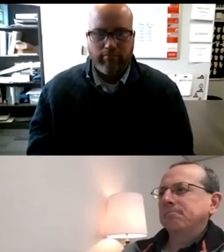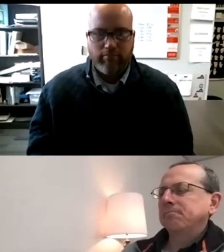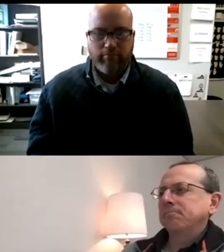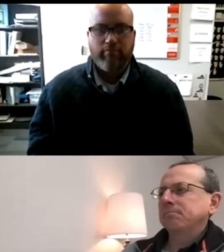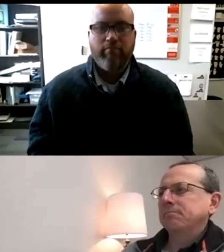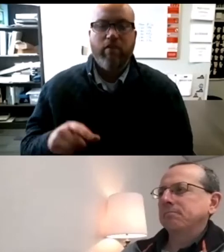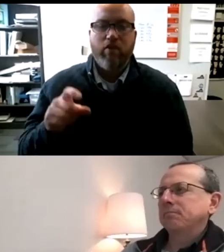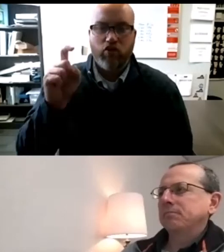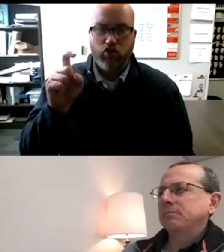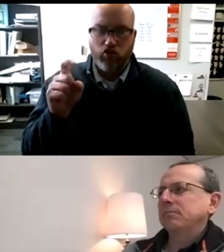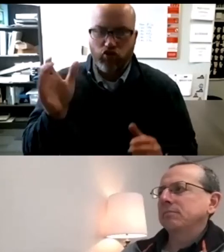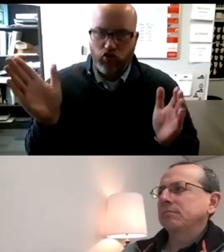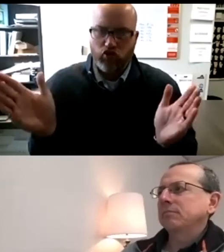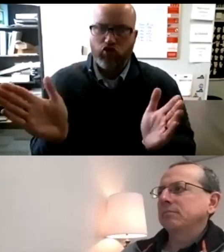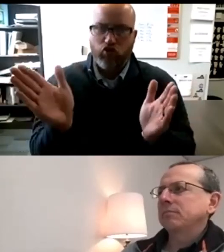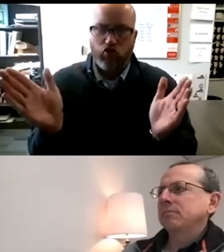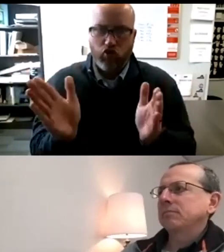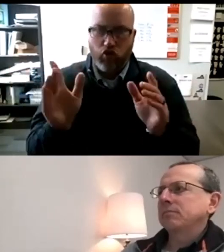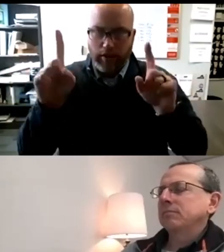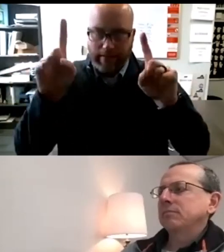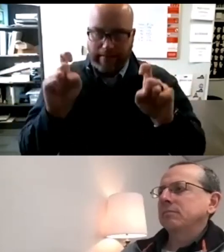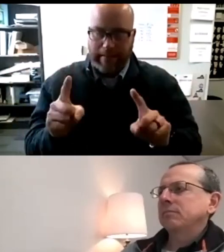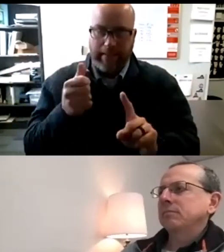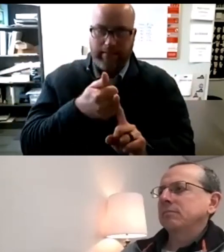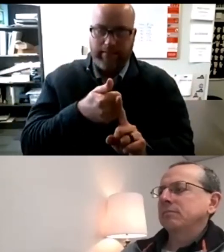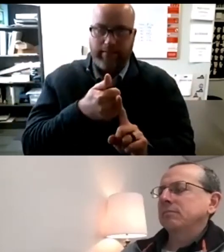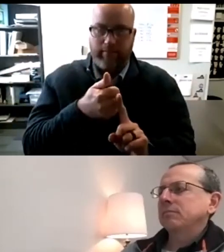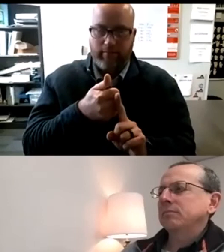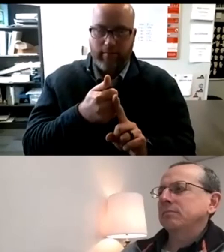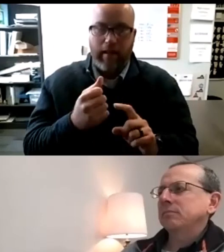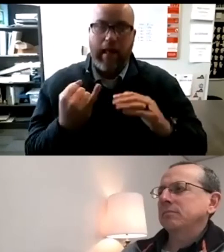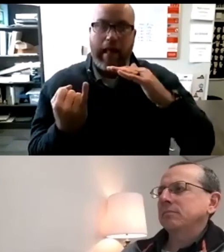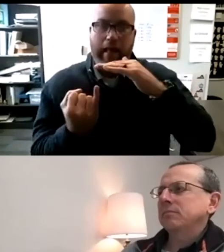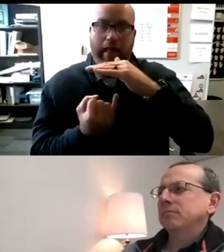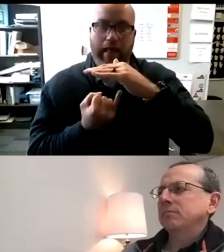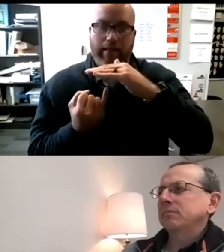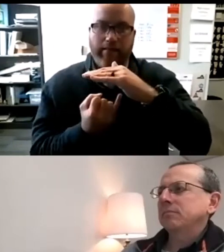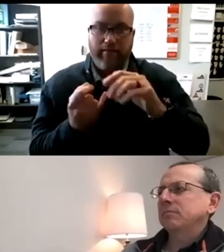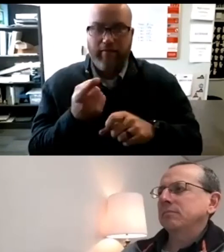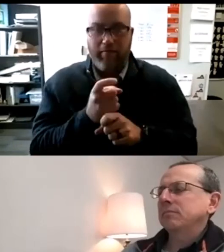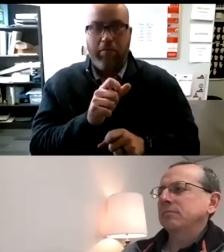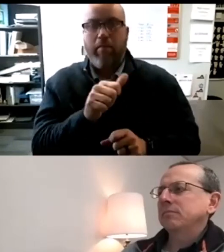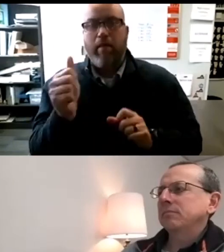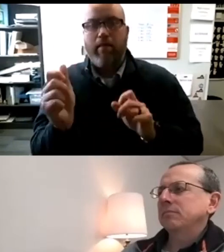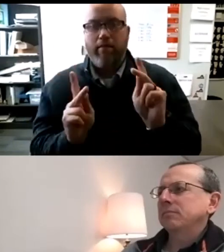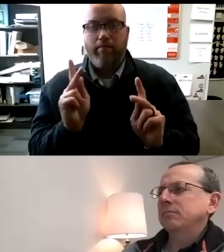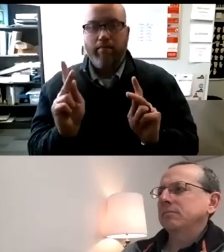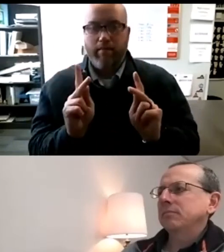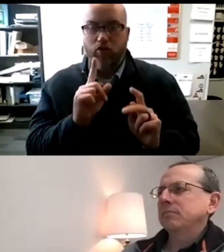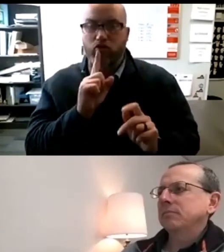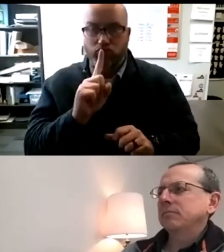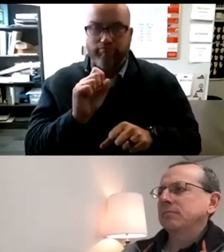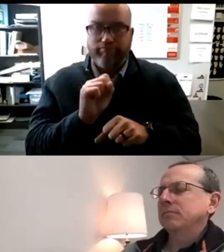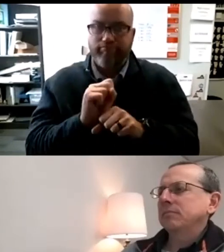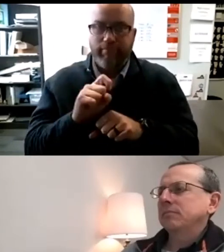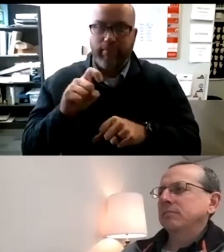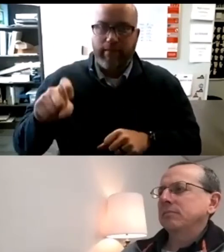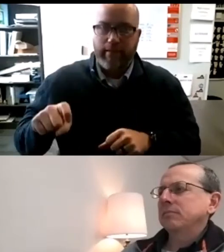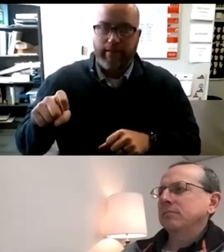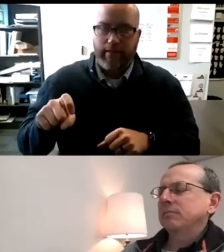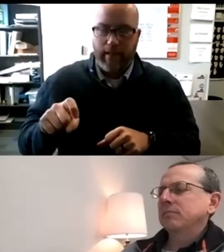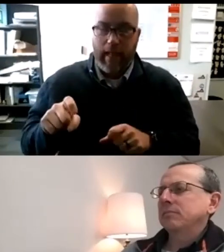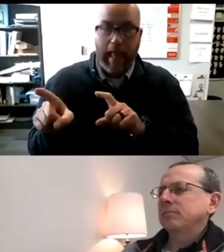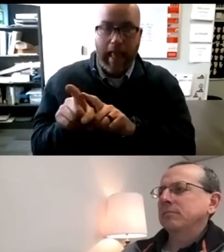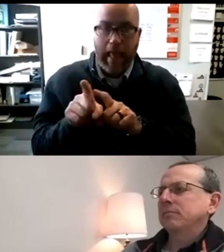They should be encouraged to be tested themselves and isolate from others. This is necessary because as our